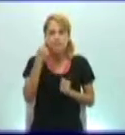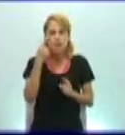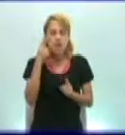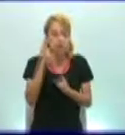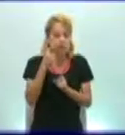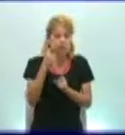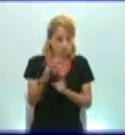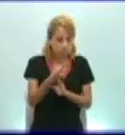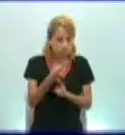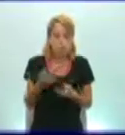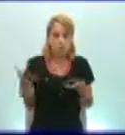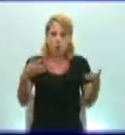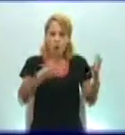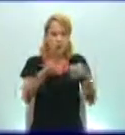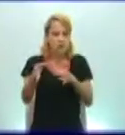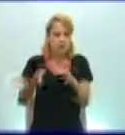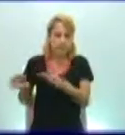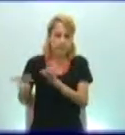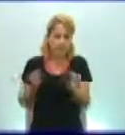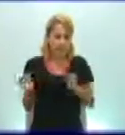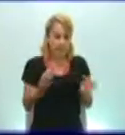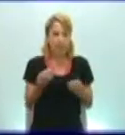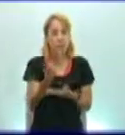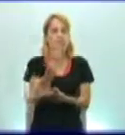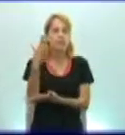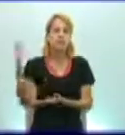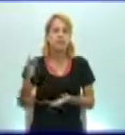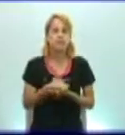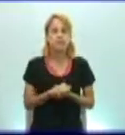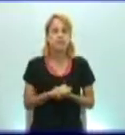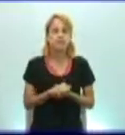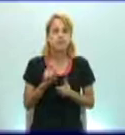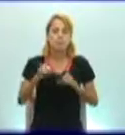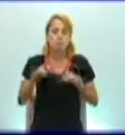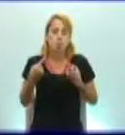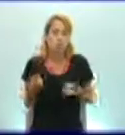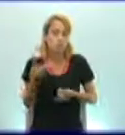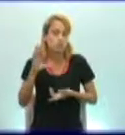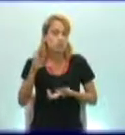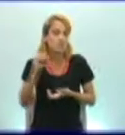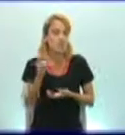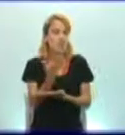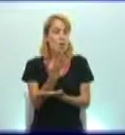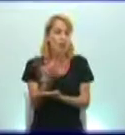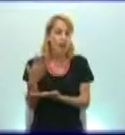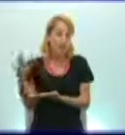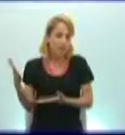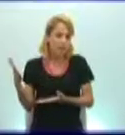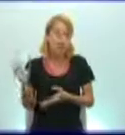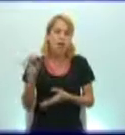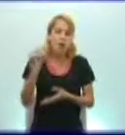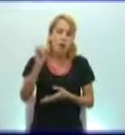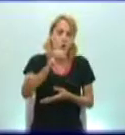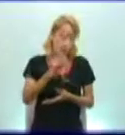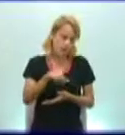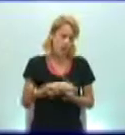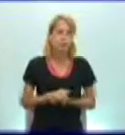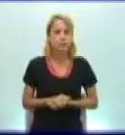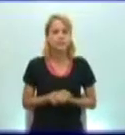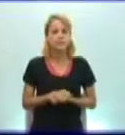constante intercambio con el medio ambiente. Por eso podemos decir que las plantas son un organismo.